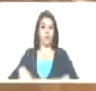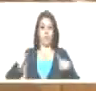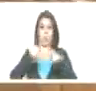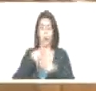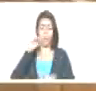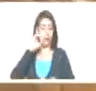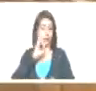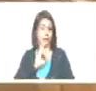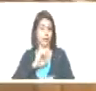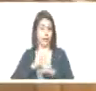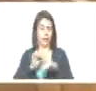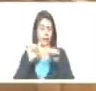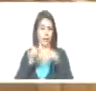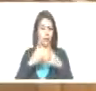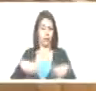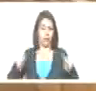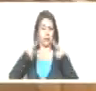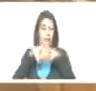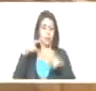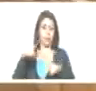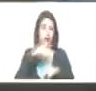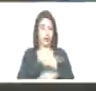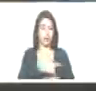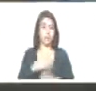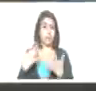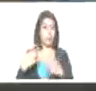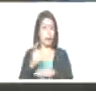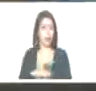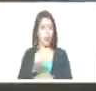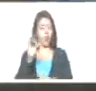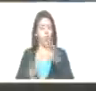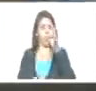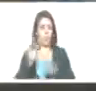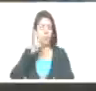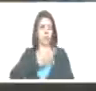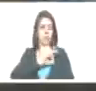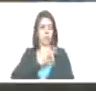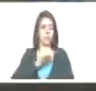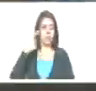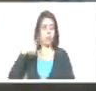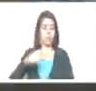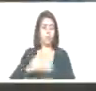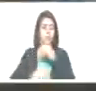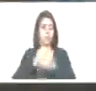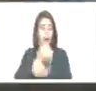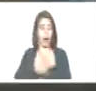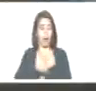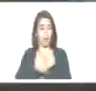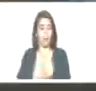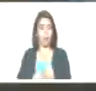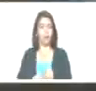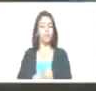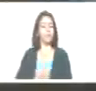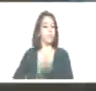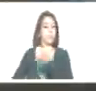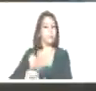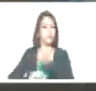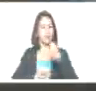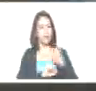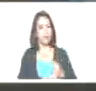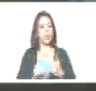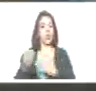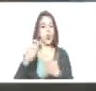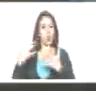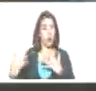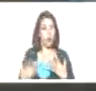esos valores que tienen sus premisas en la justicia social, que tienen su premisa en el amor, en la solidaridad, en el compañerismo,